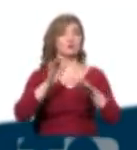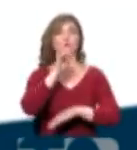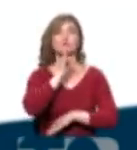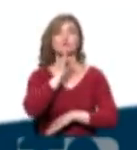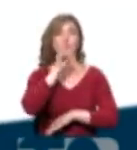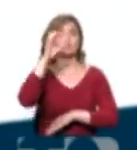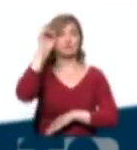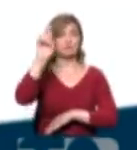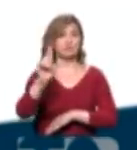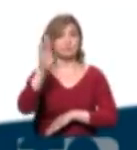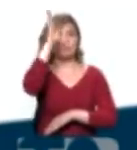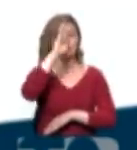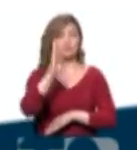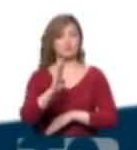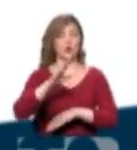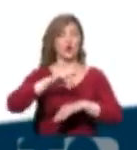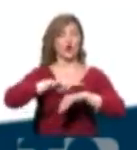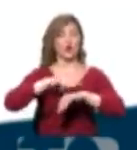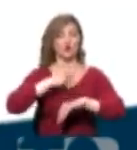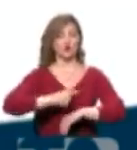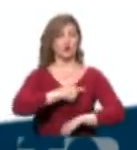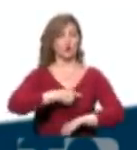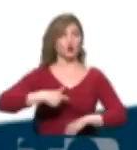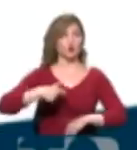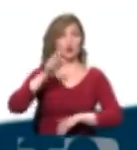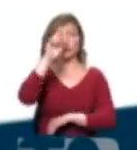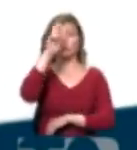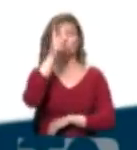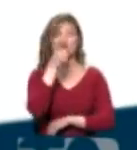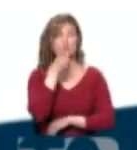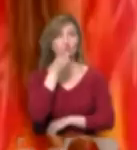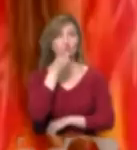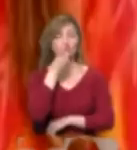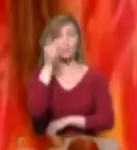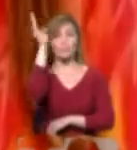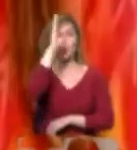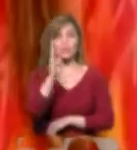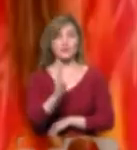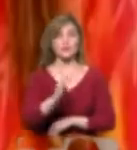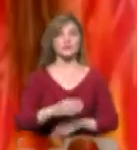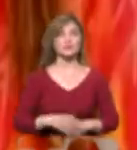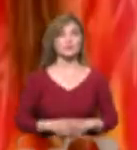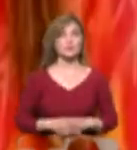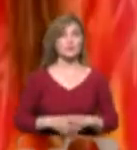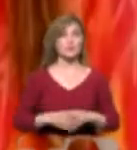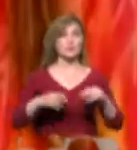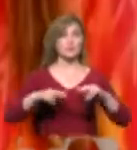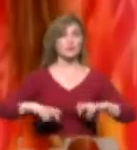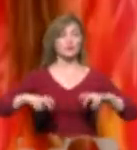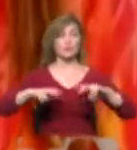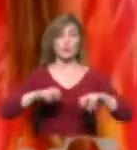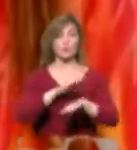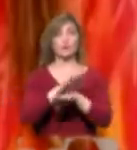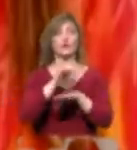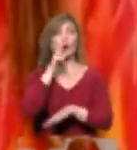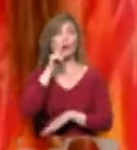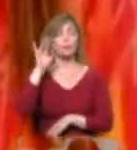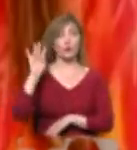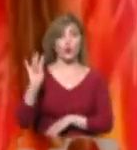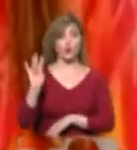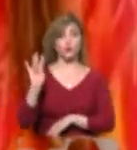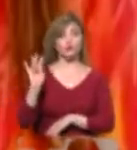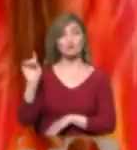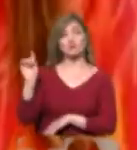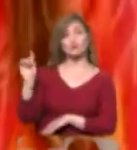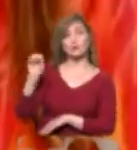Rica, Brasil, Suiza, Bolivia, República Dominicana, entre muchos otros más. Dentro de las investigaciones también se menciona a su esposo,